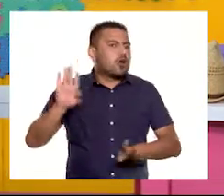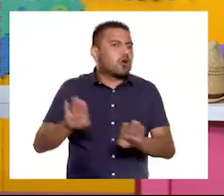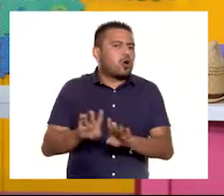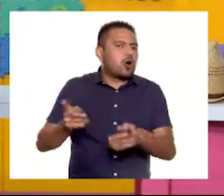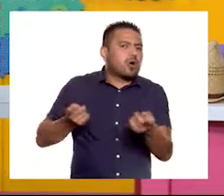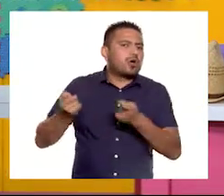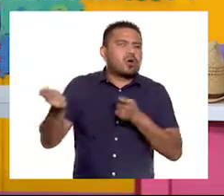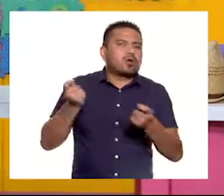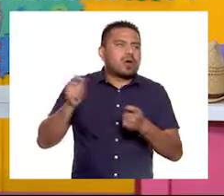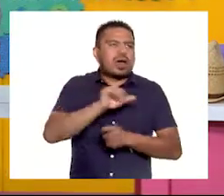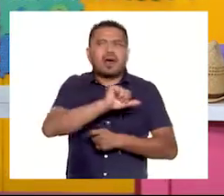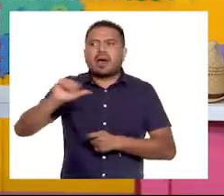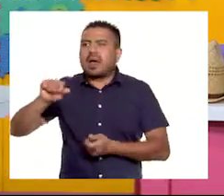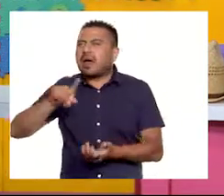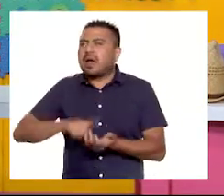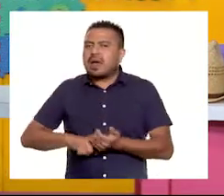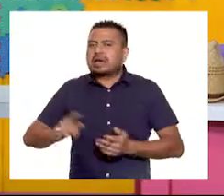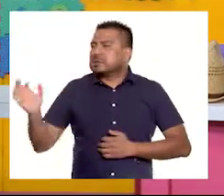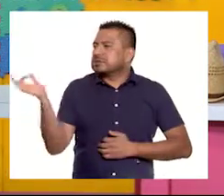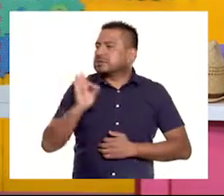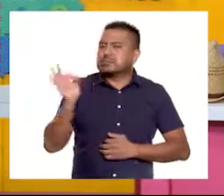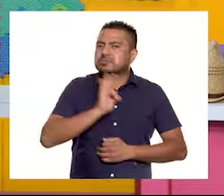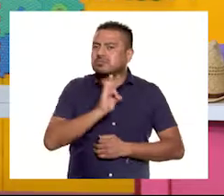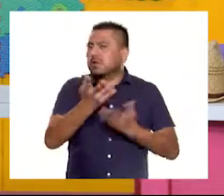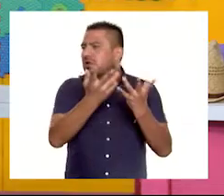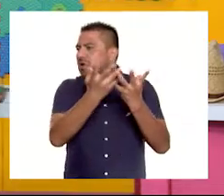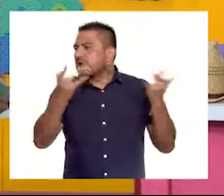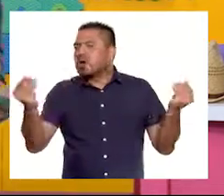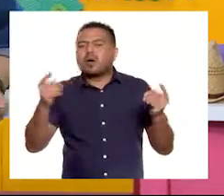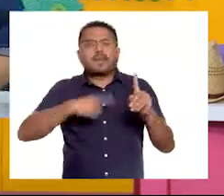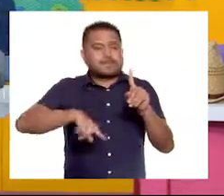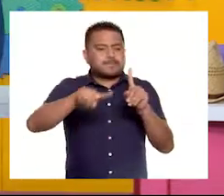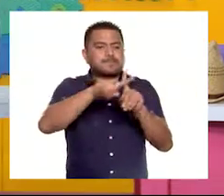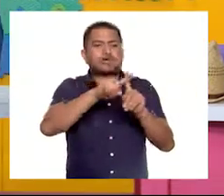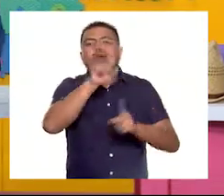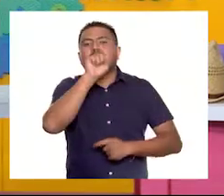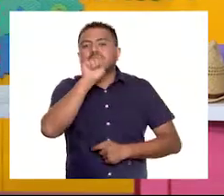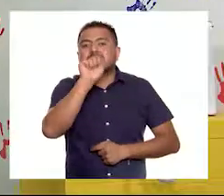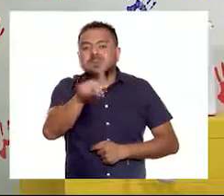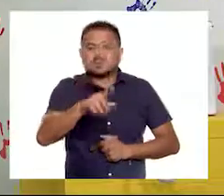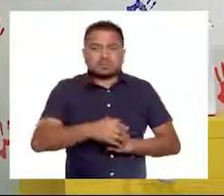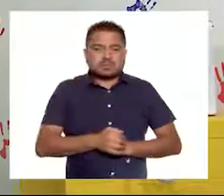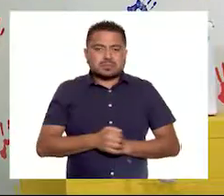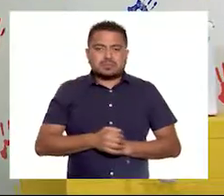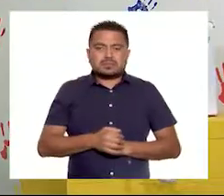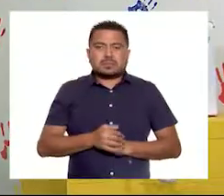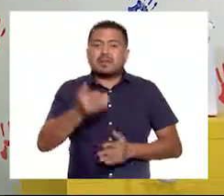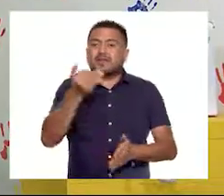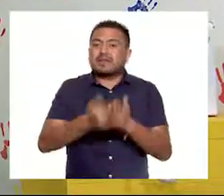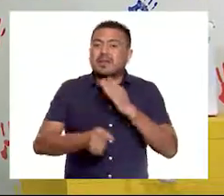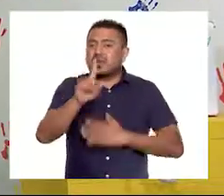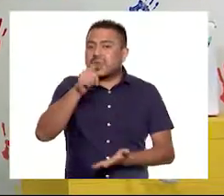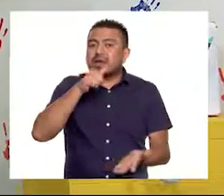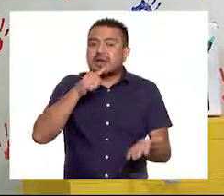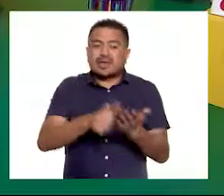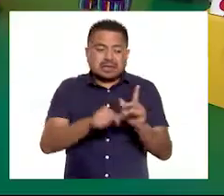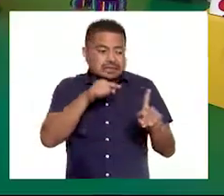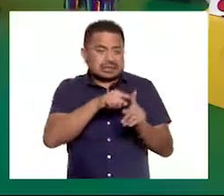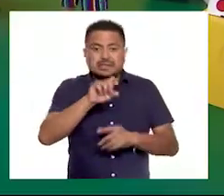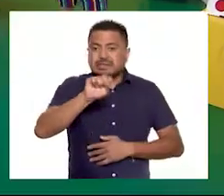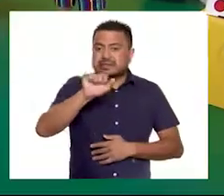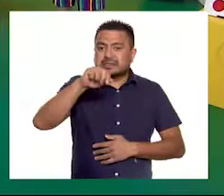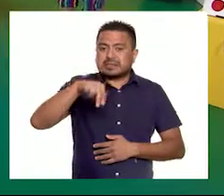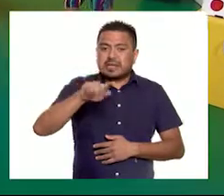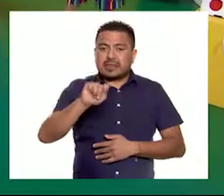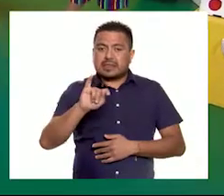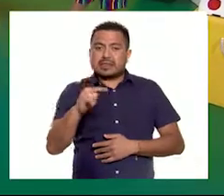y dirigirlas hacia posibles soluciones. Y positivas también. Sí. Falta una carta. Sí, es desde Santiago. Sí. ¿Quieres esa,